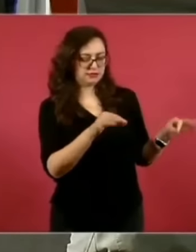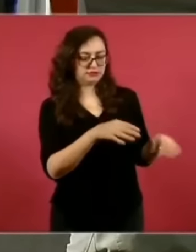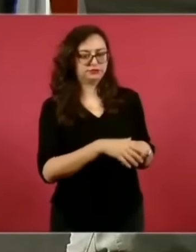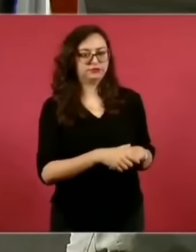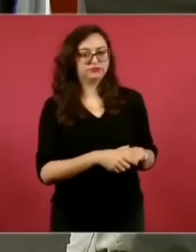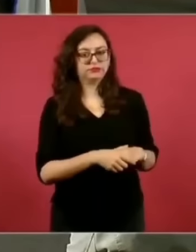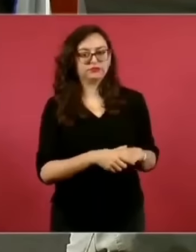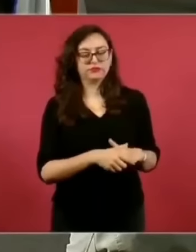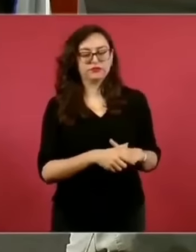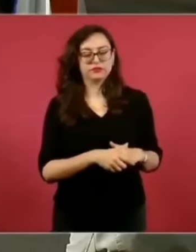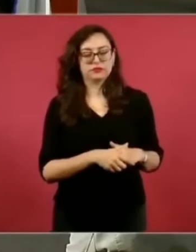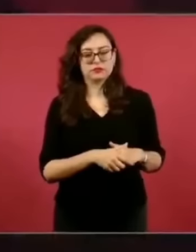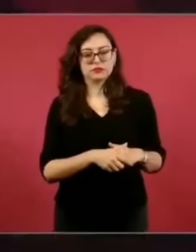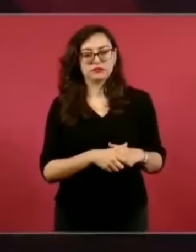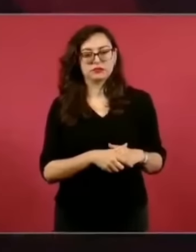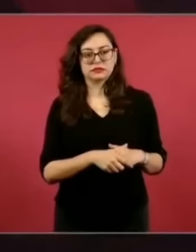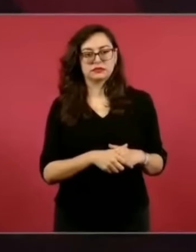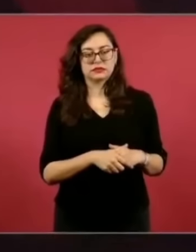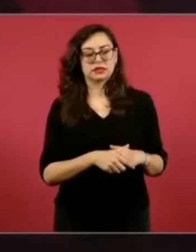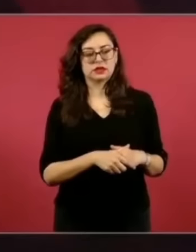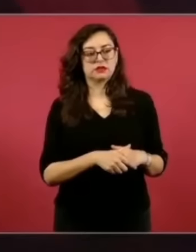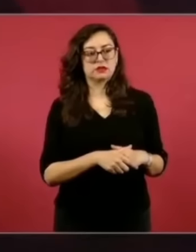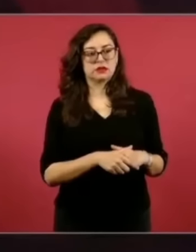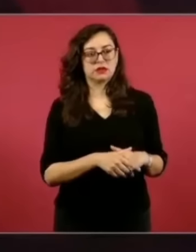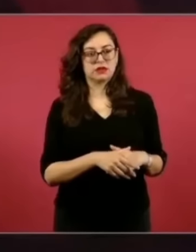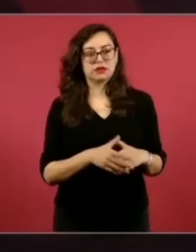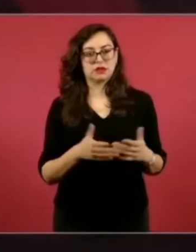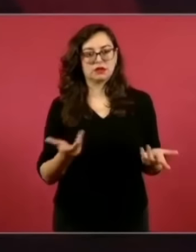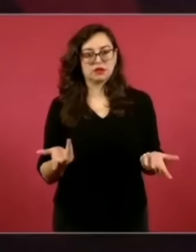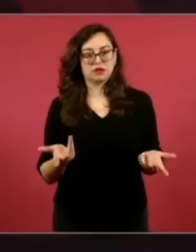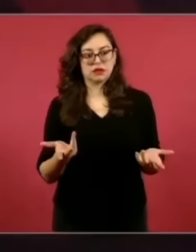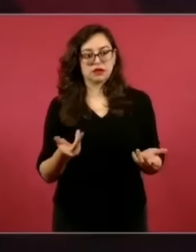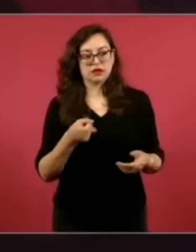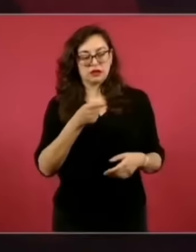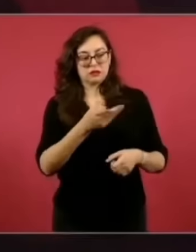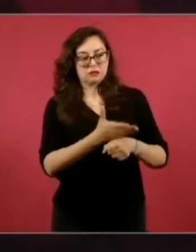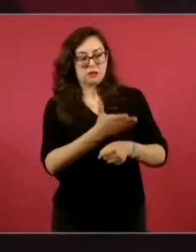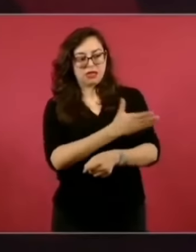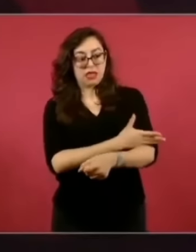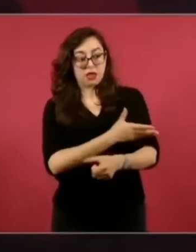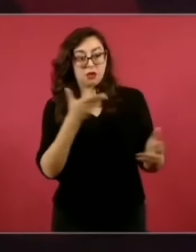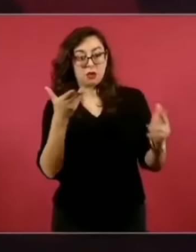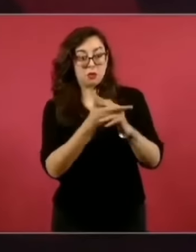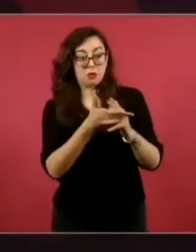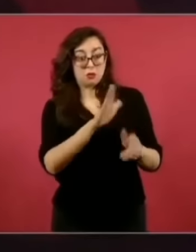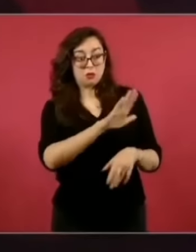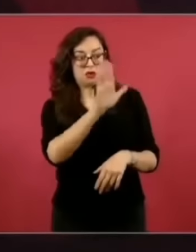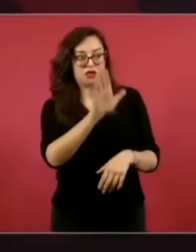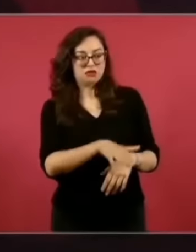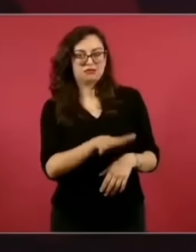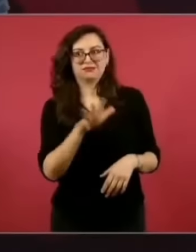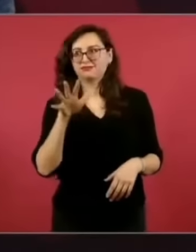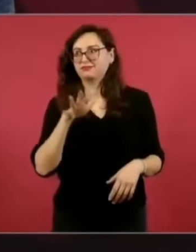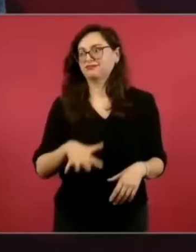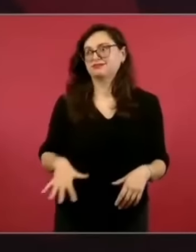Al presidente Madero va a salvar a México. Antes un